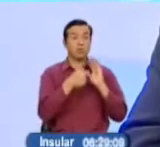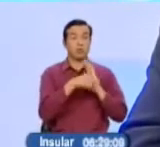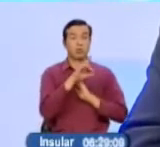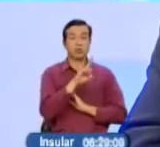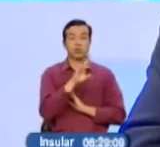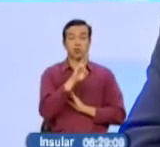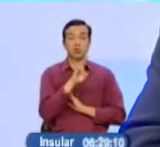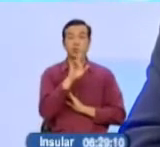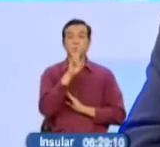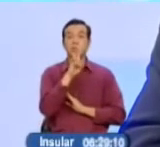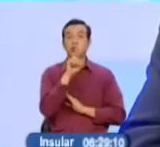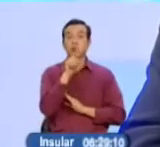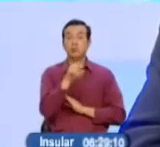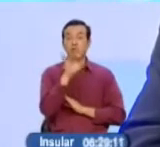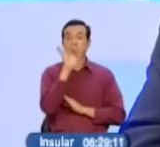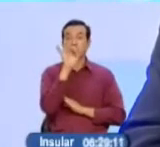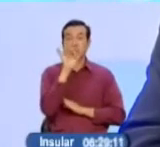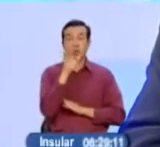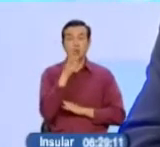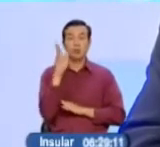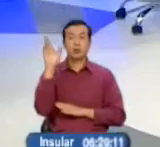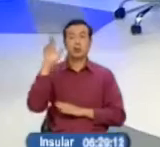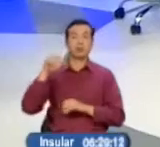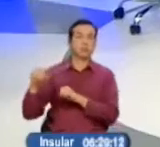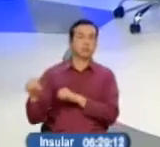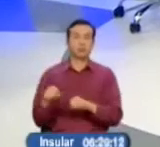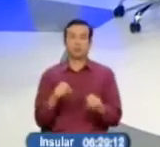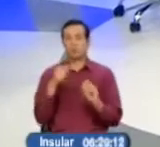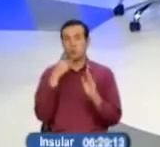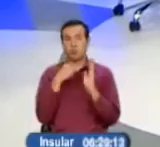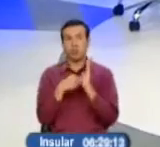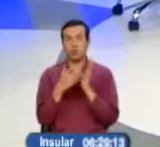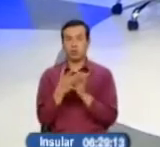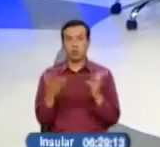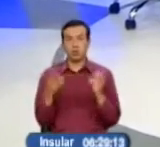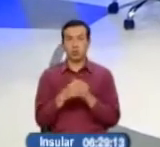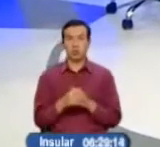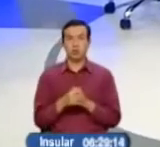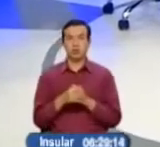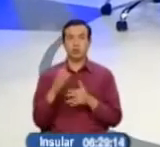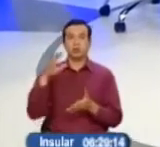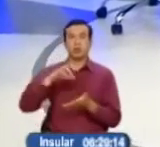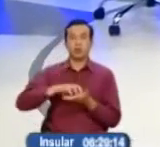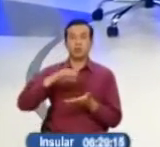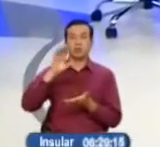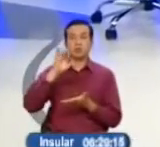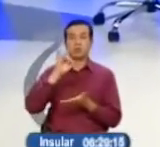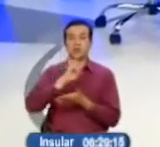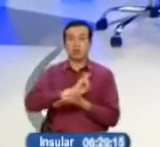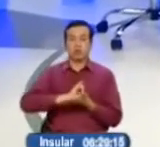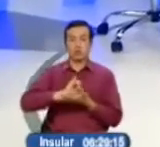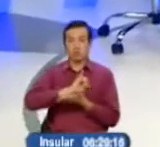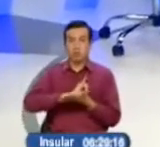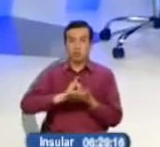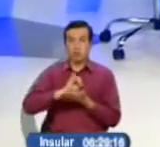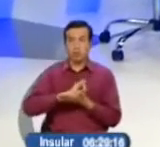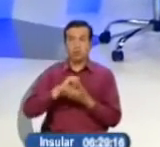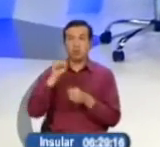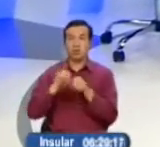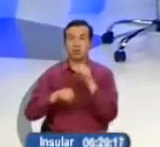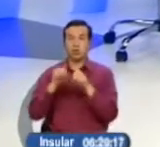magnitud de 6.9. ¿No? Los sismos, por ejemplo, como los que destruyeron la provincia de Imbabura y también el que